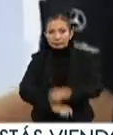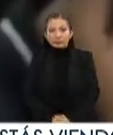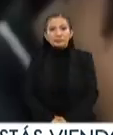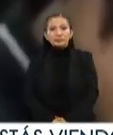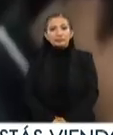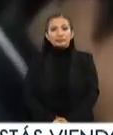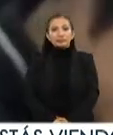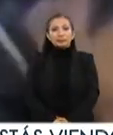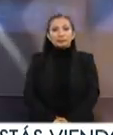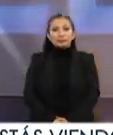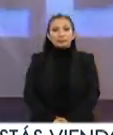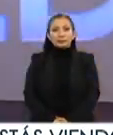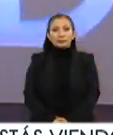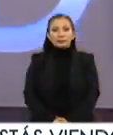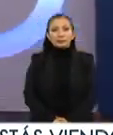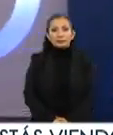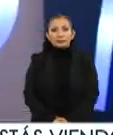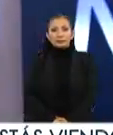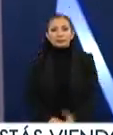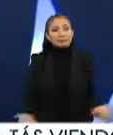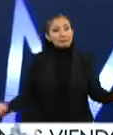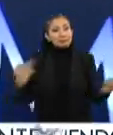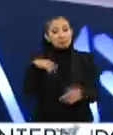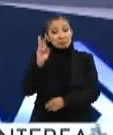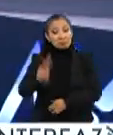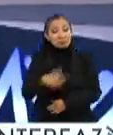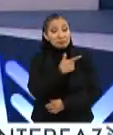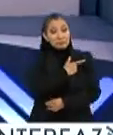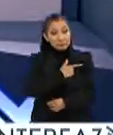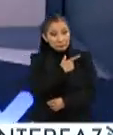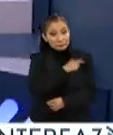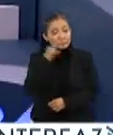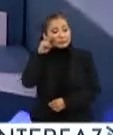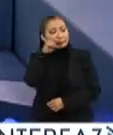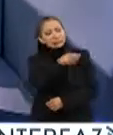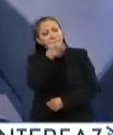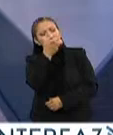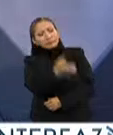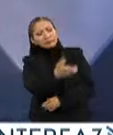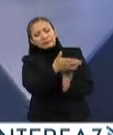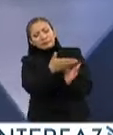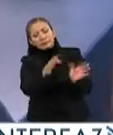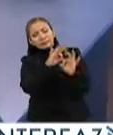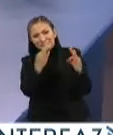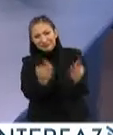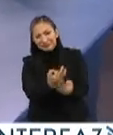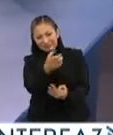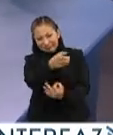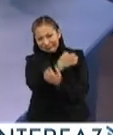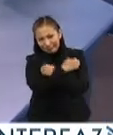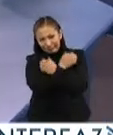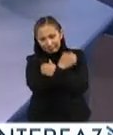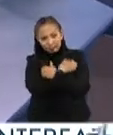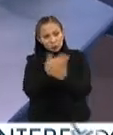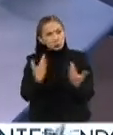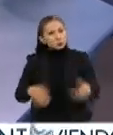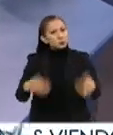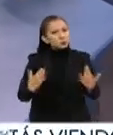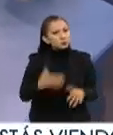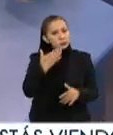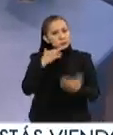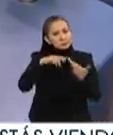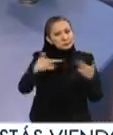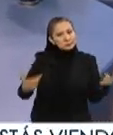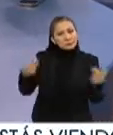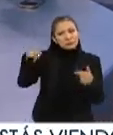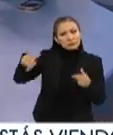mexicano. Y da gusto, Ana Cris, ver cómo este tipo de modelos pues se